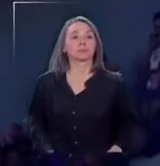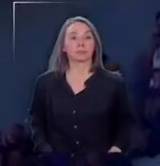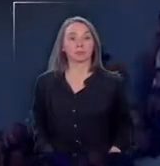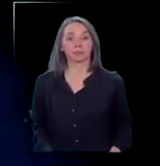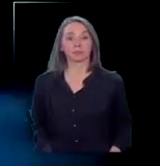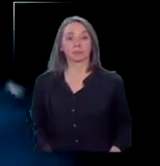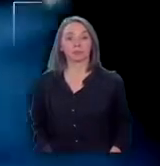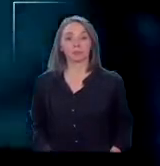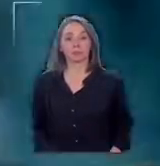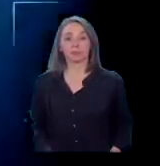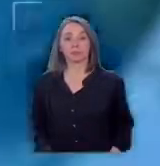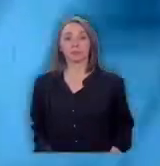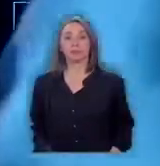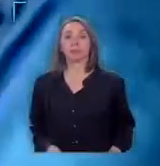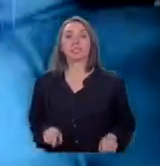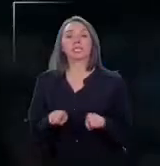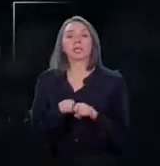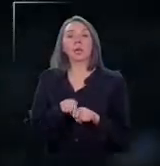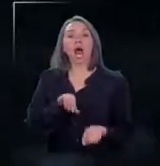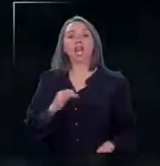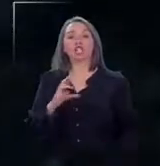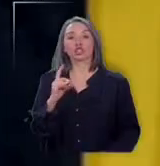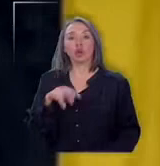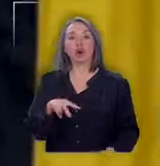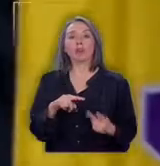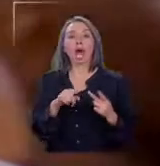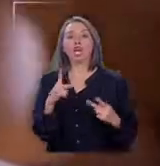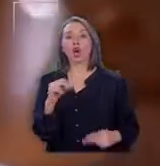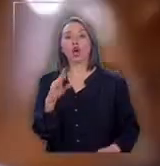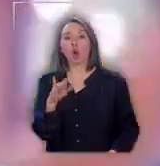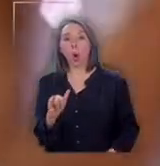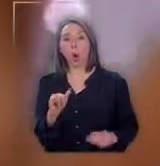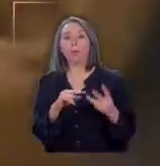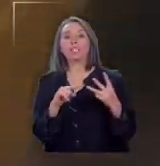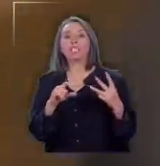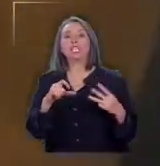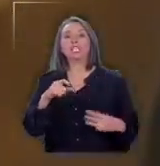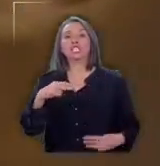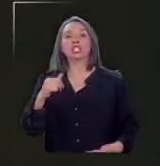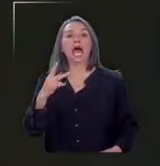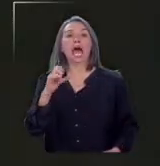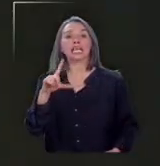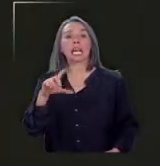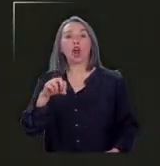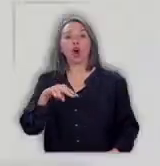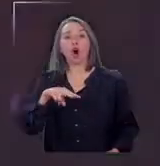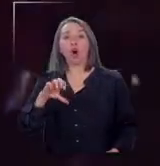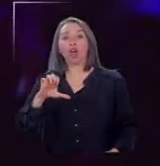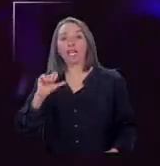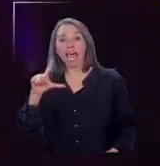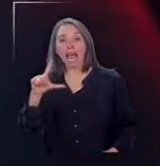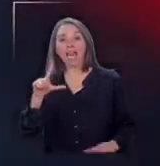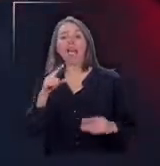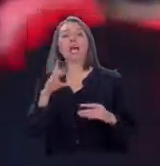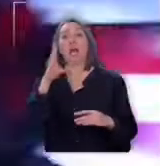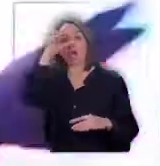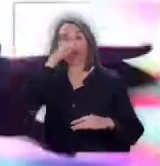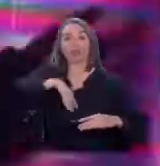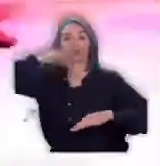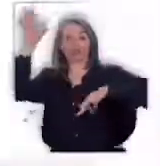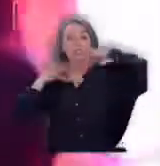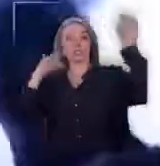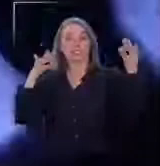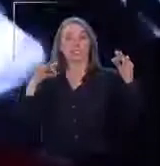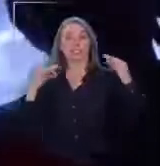homenajearon como Michael Jordan Kobe Bryant chaquil oil y Karin Abdul jabar el Nightclub retiró la